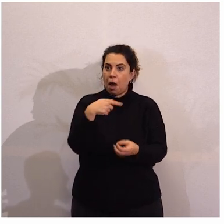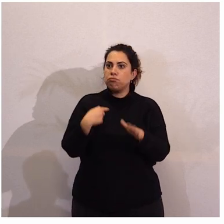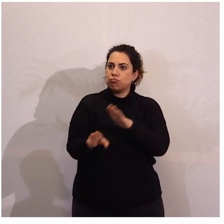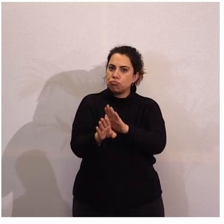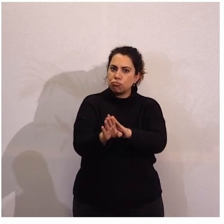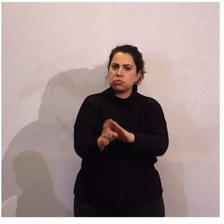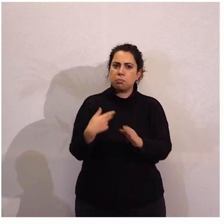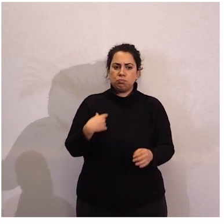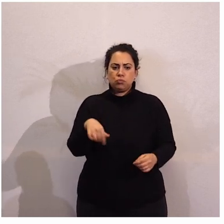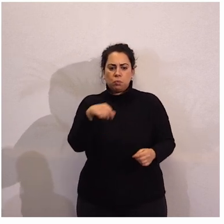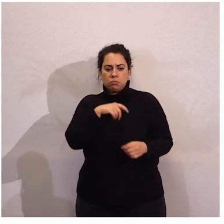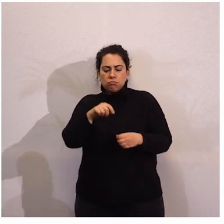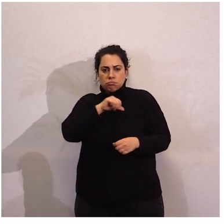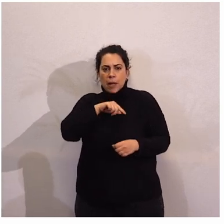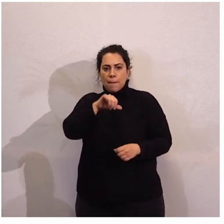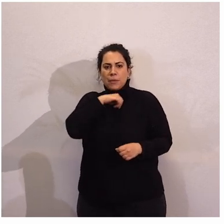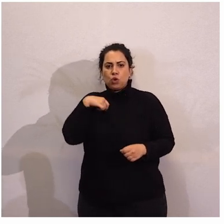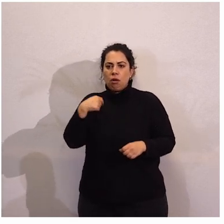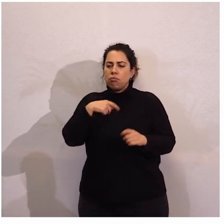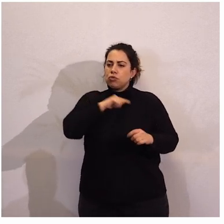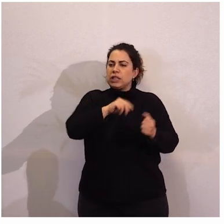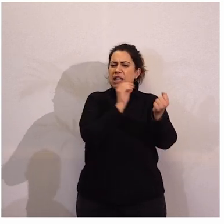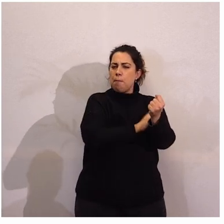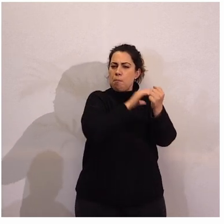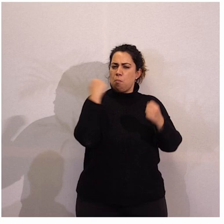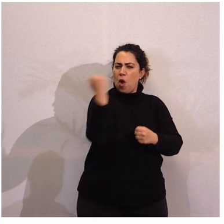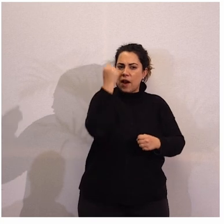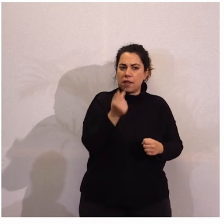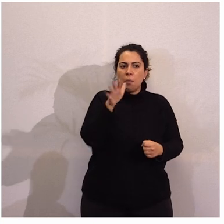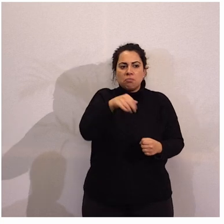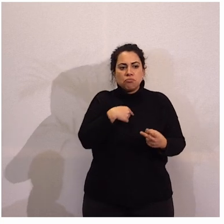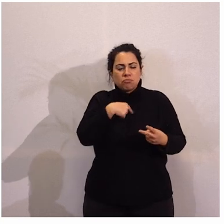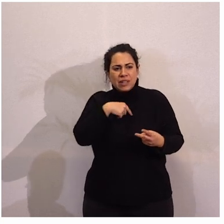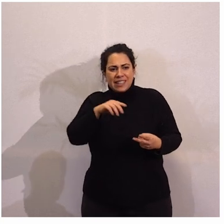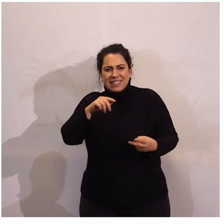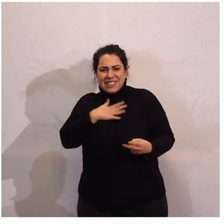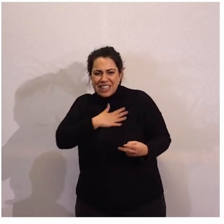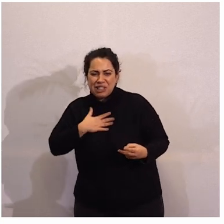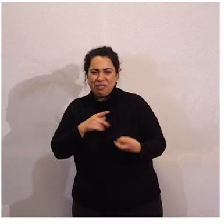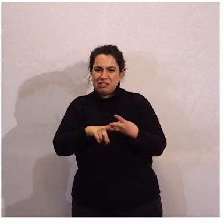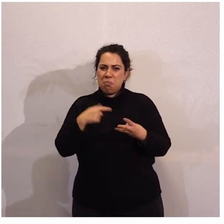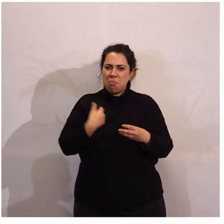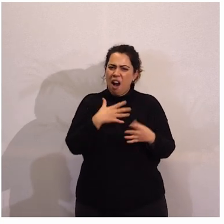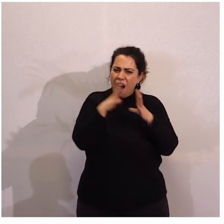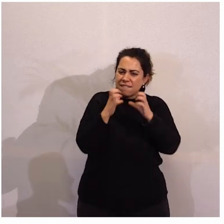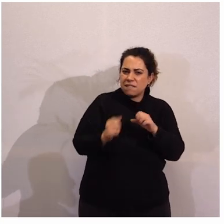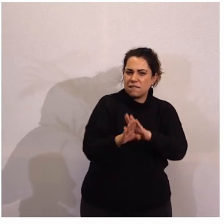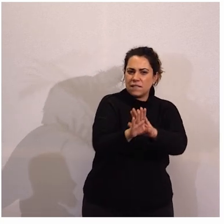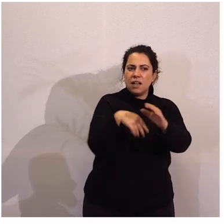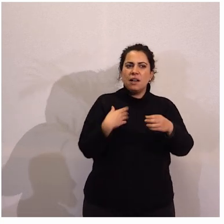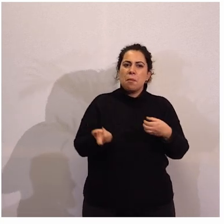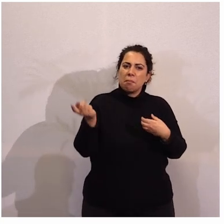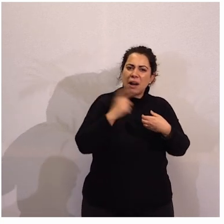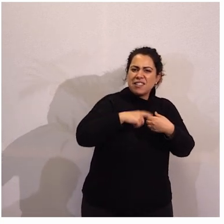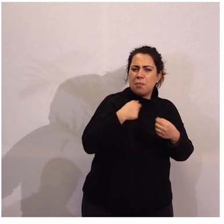no solo estoy empoderada, sino que estoy satisfecha, estoy contenta y con ganas de seguir participando,